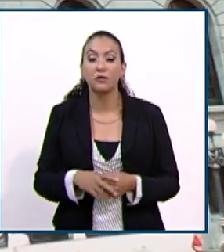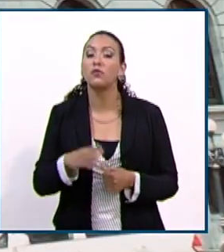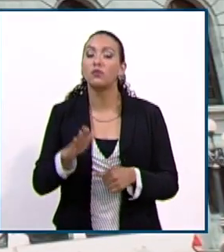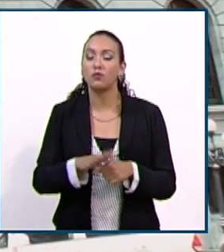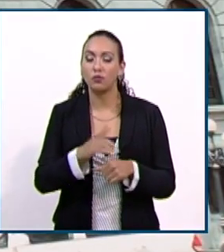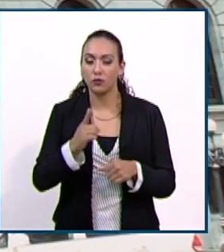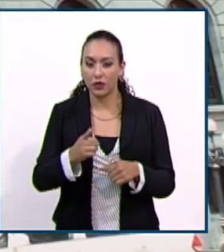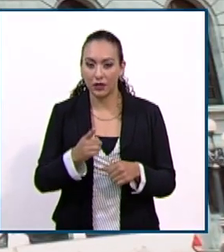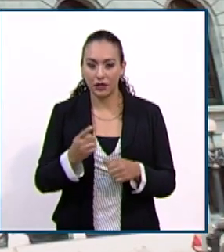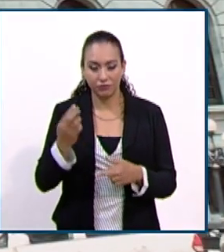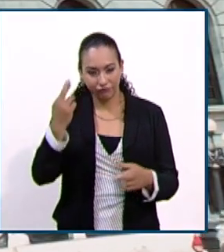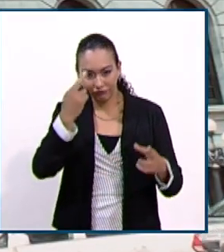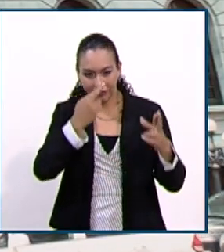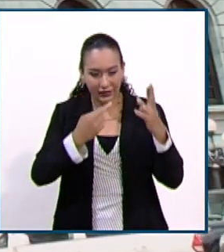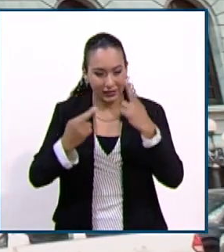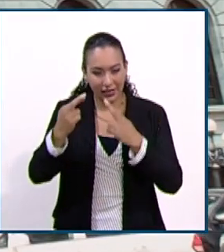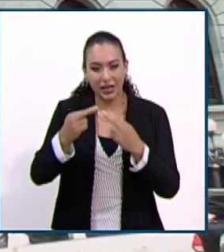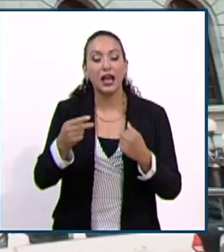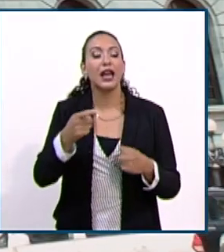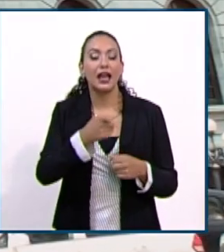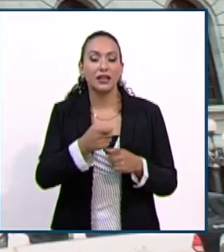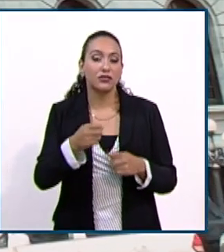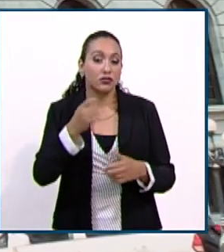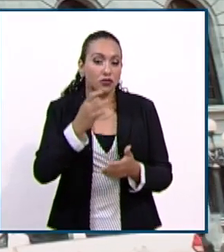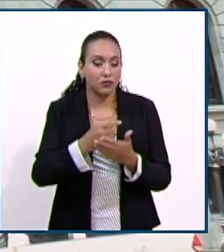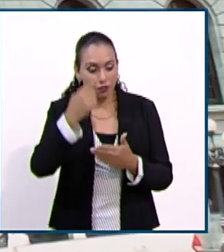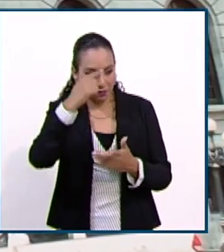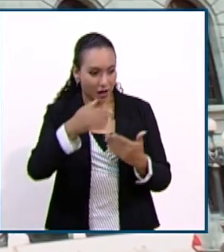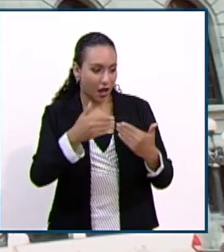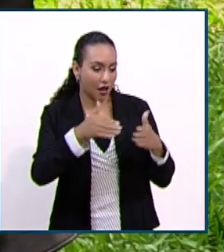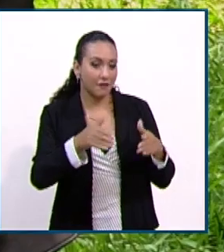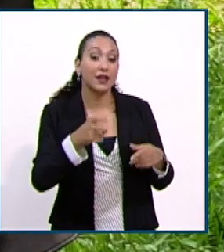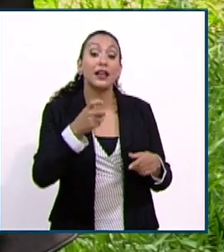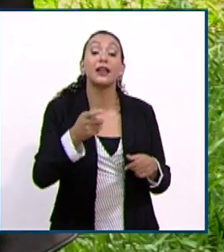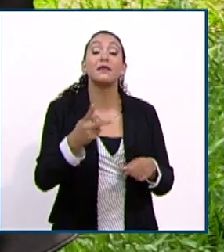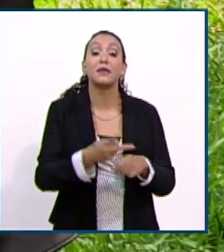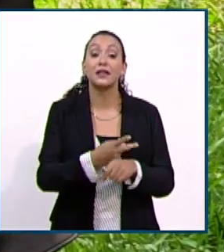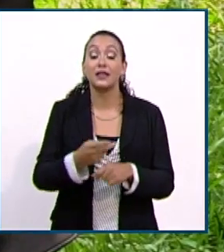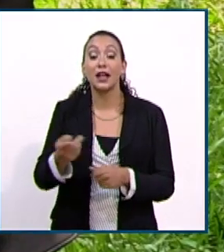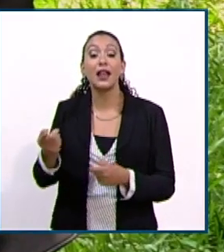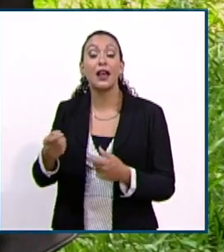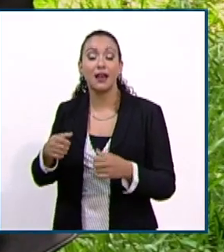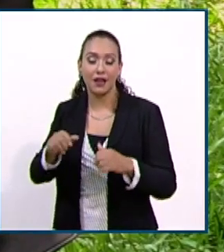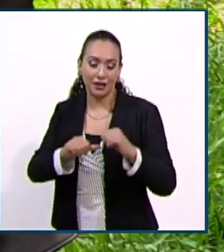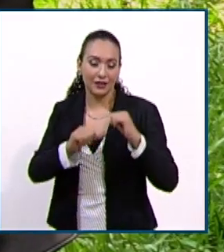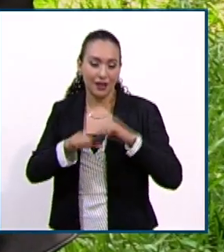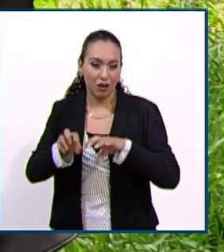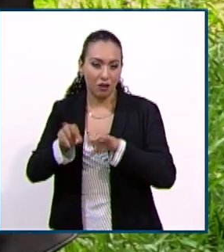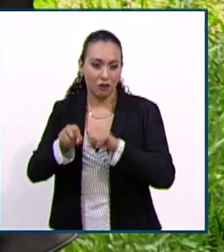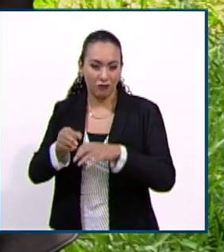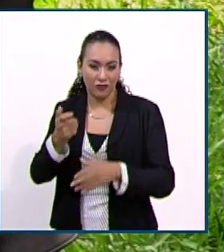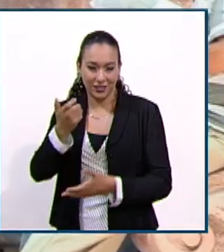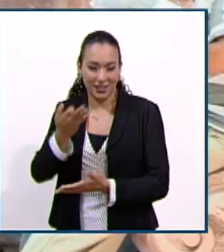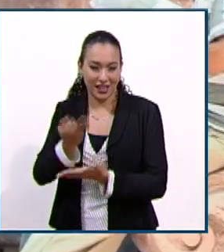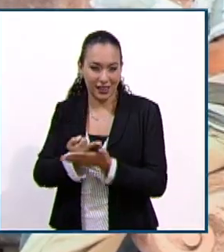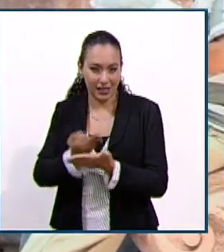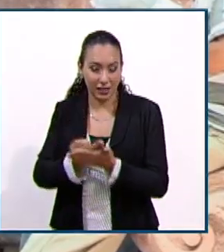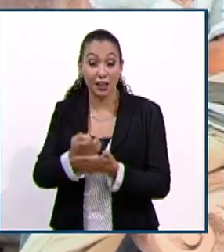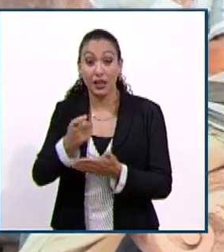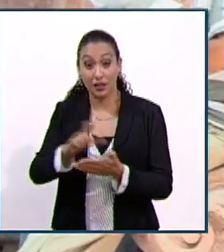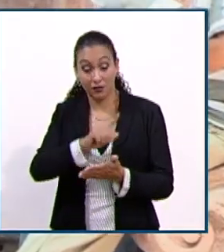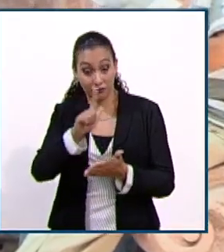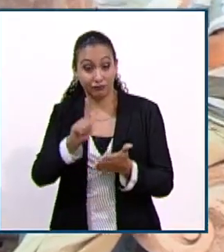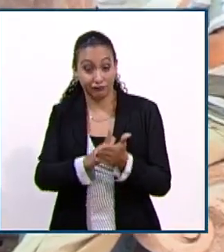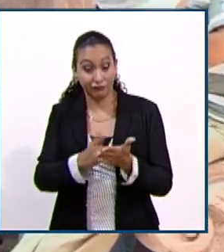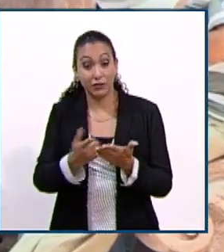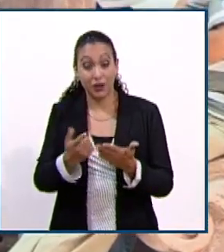de disposiciones abiertas y que otorgaban facultades discrecionales a la Secretaría de Finanzas, lo que es contrario a lo previsto en la Ley de